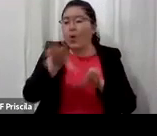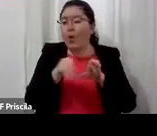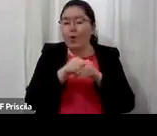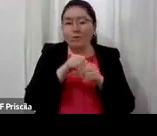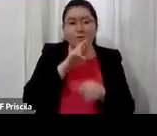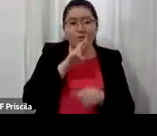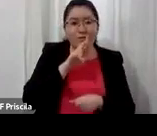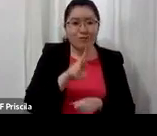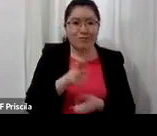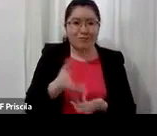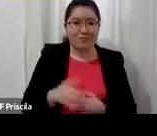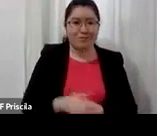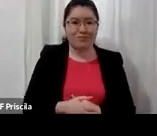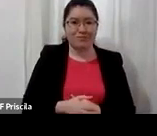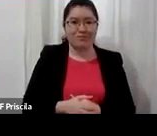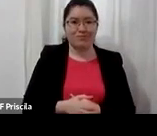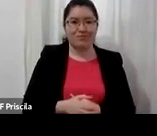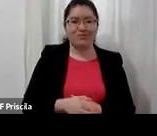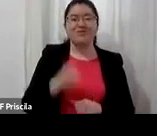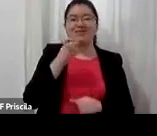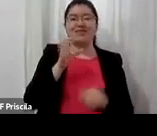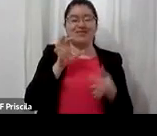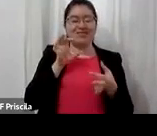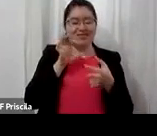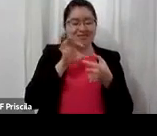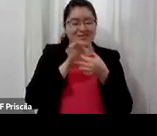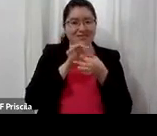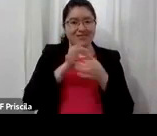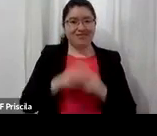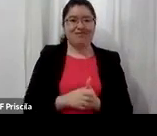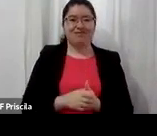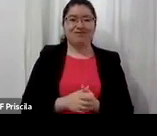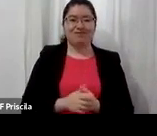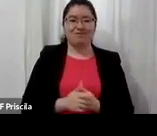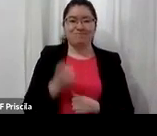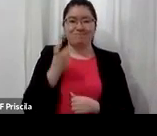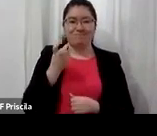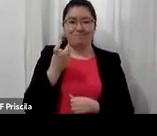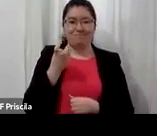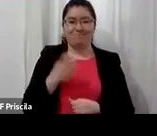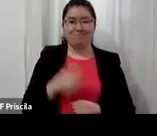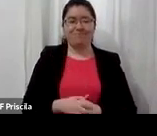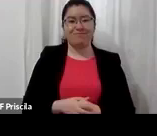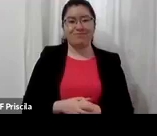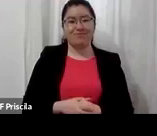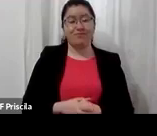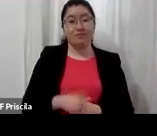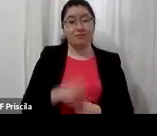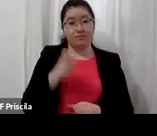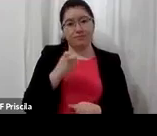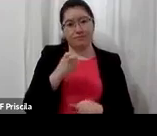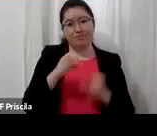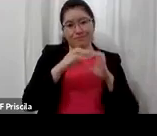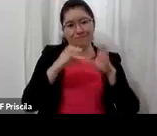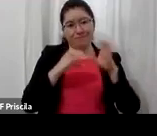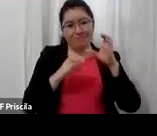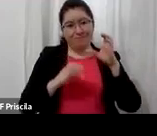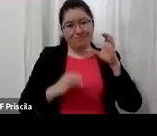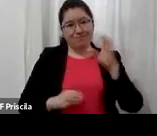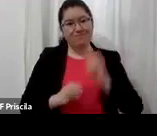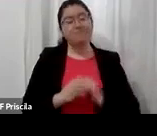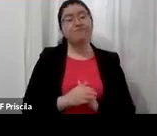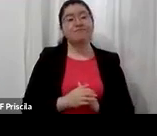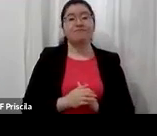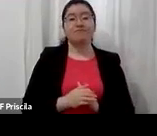Reconciliación. Una reconciliación. Sí. Así es. Ese es uno de los comentarios. Y Seguimos